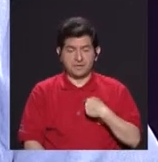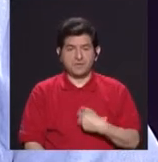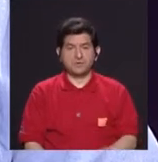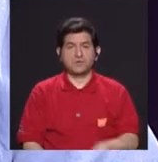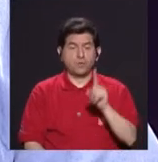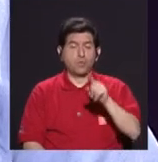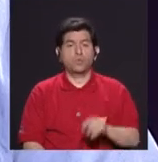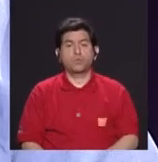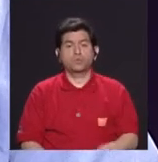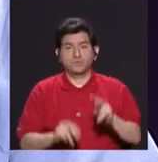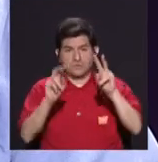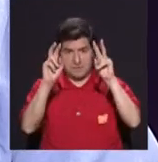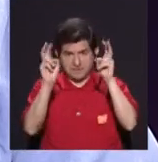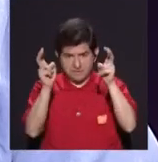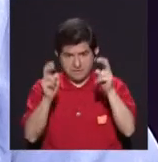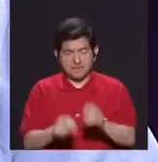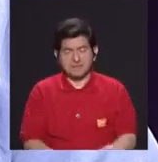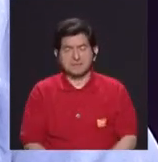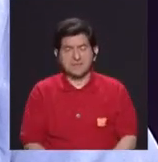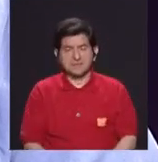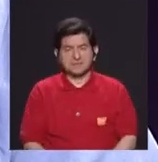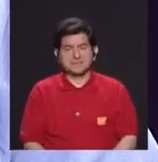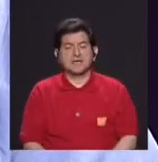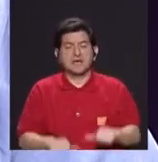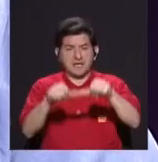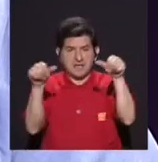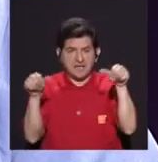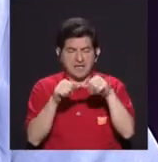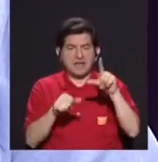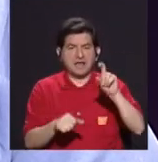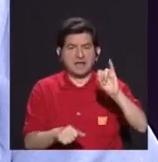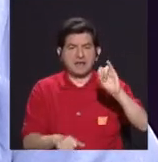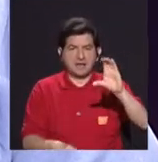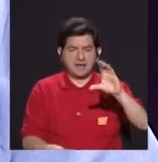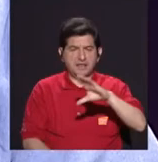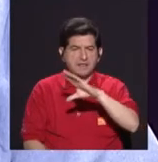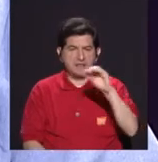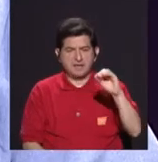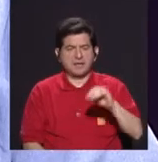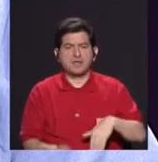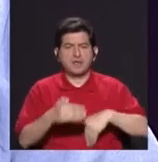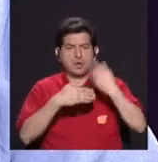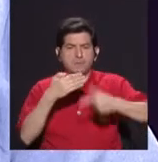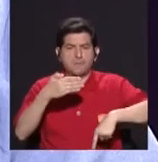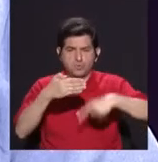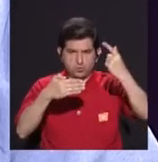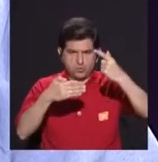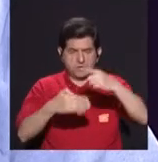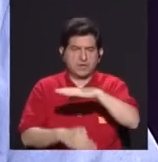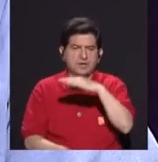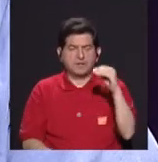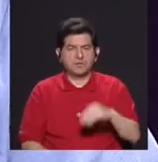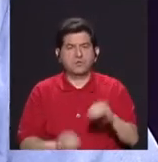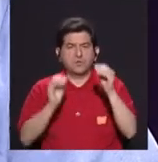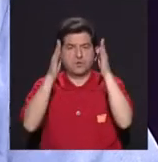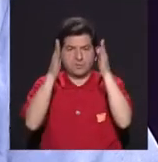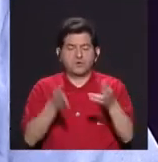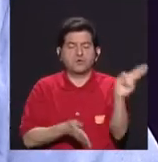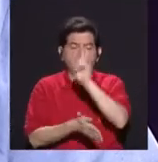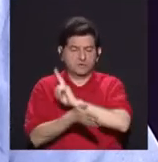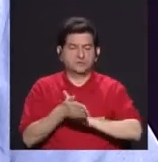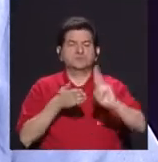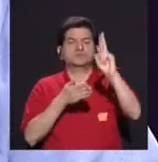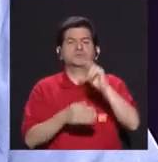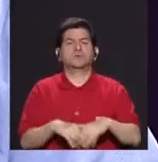una materia bueno imparto algunas materias tanto en el ámbito de la licenciatura en el ámbito postgrado e incluso a profesores universitarios